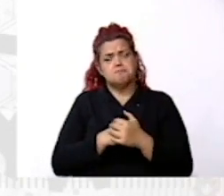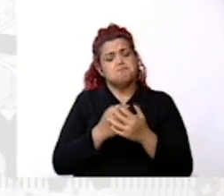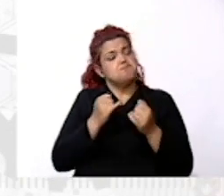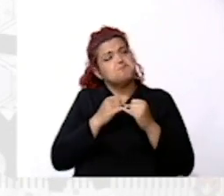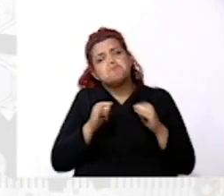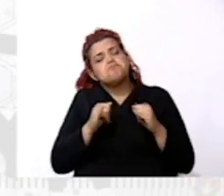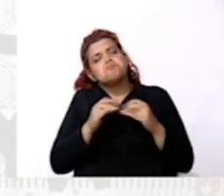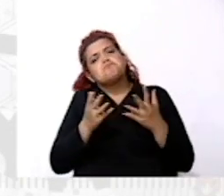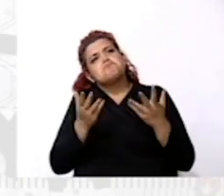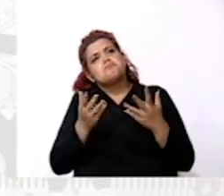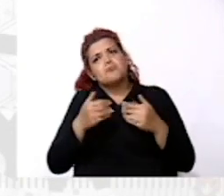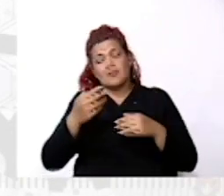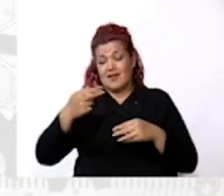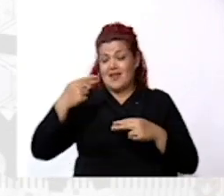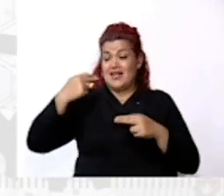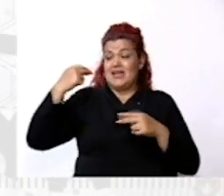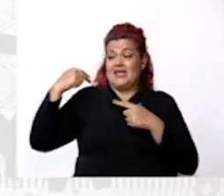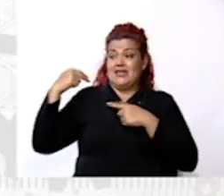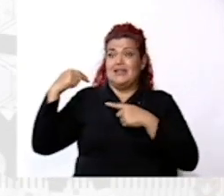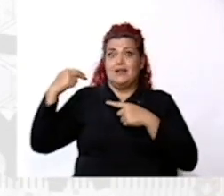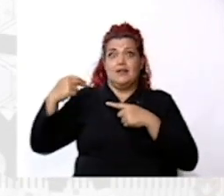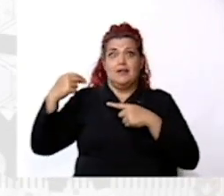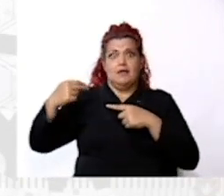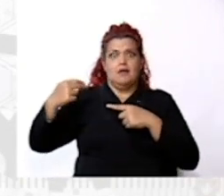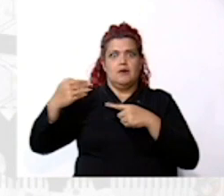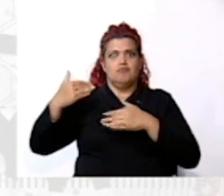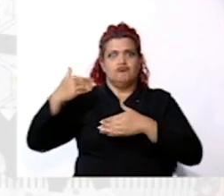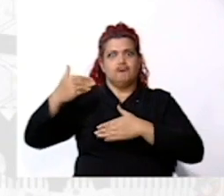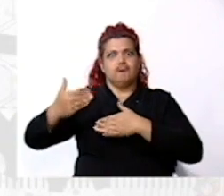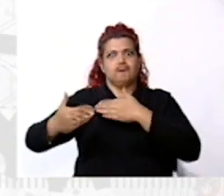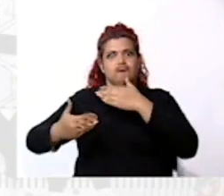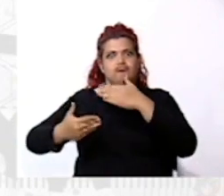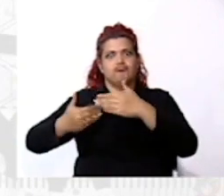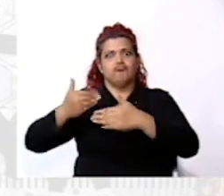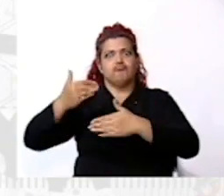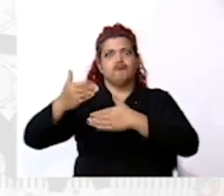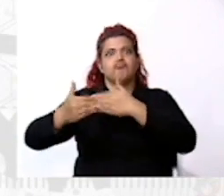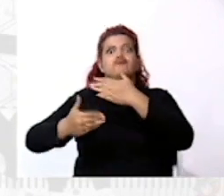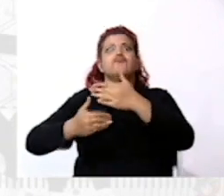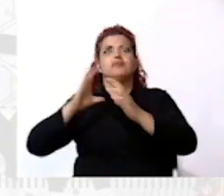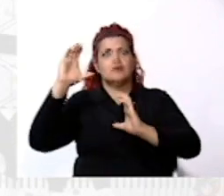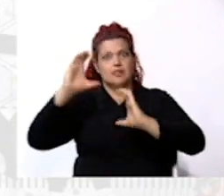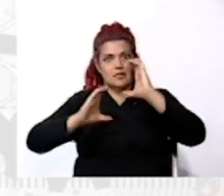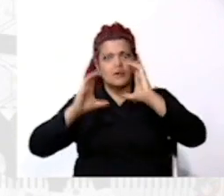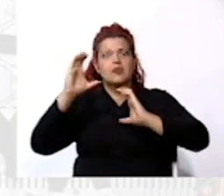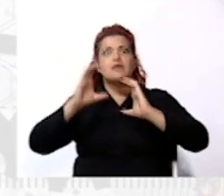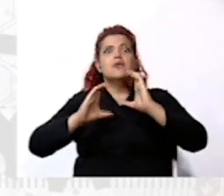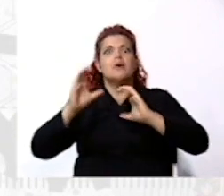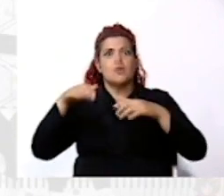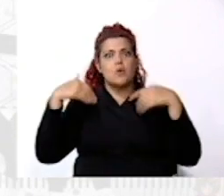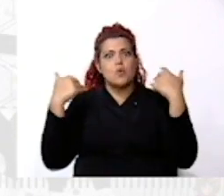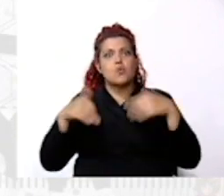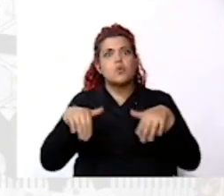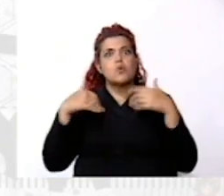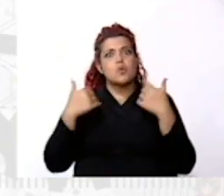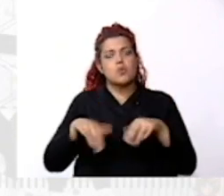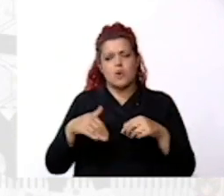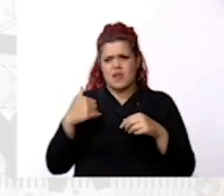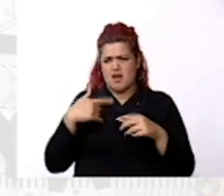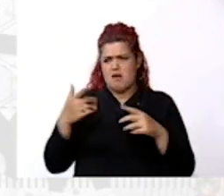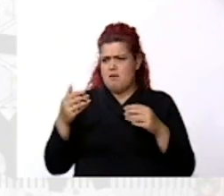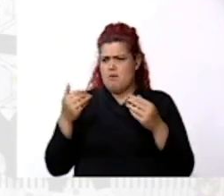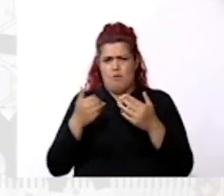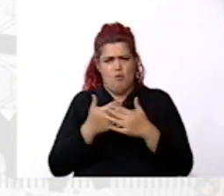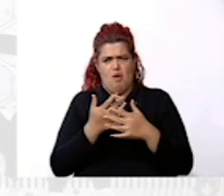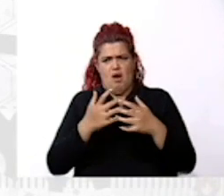a lo largo de la historia han habido adelantos científicos que nos han permitido que actualmente tengamos máquinas